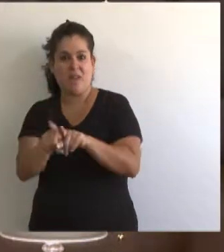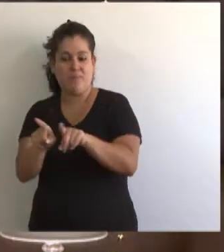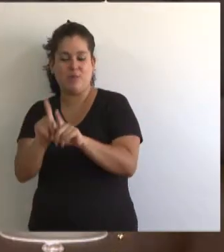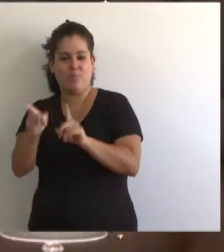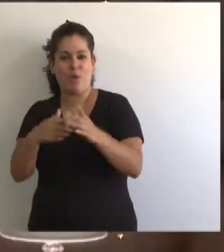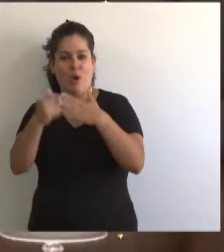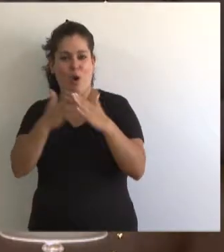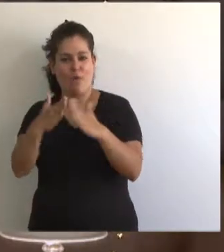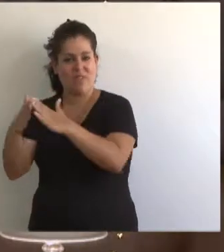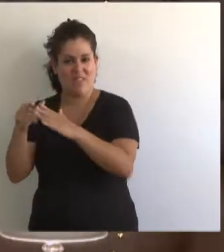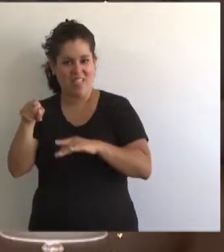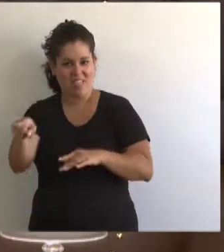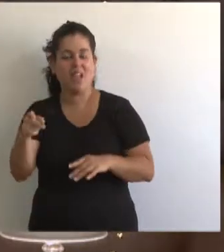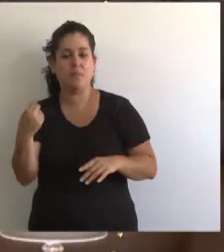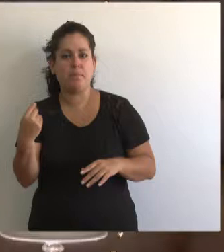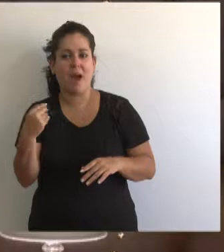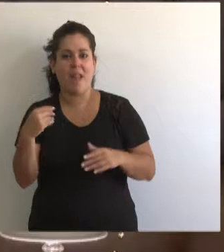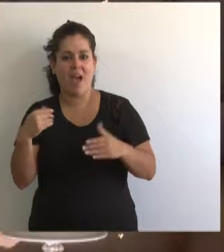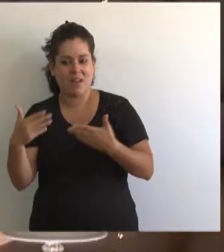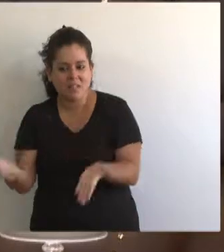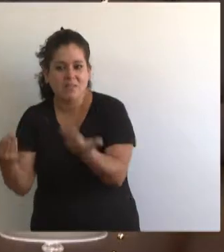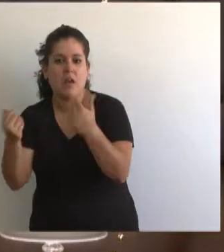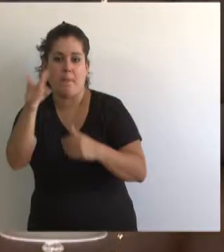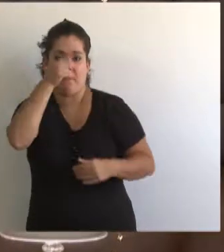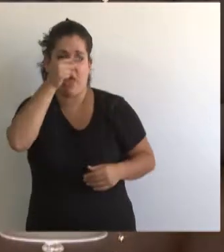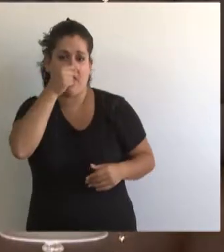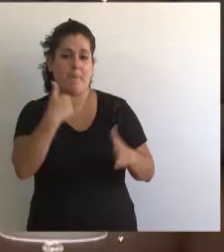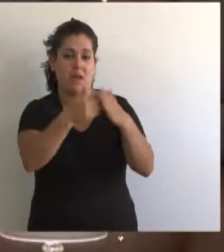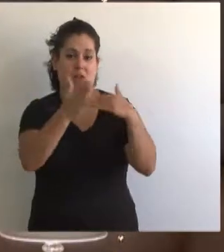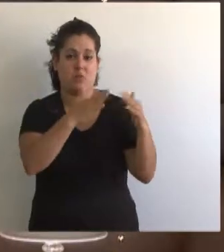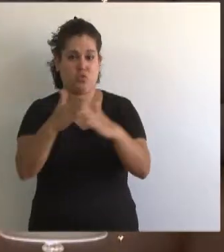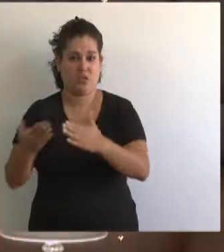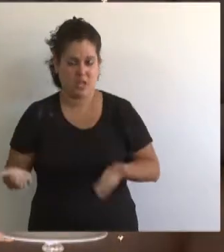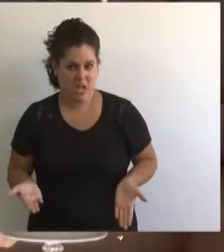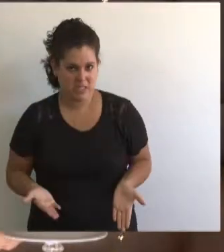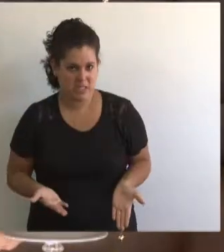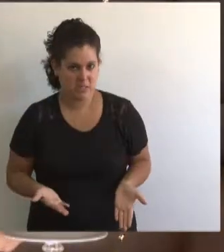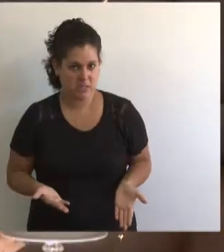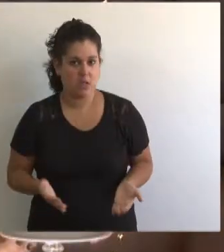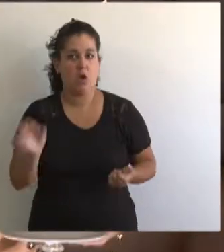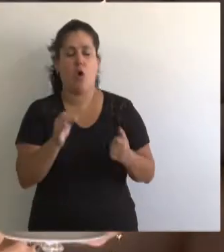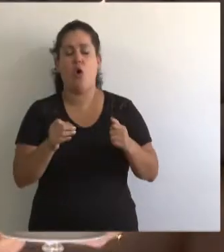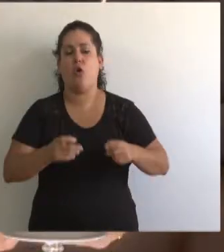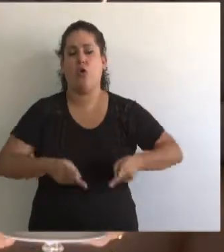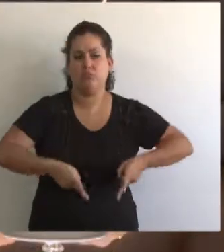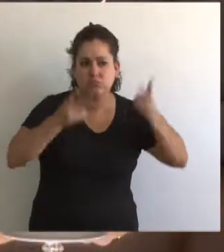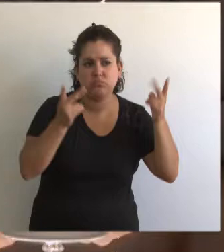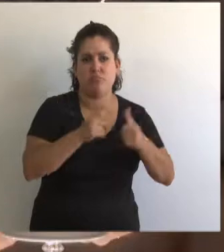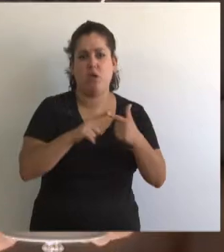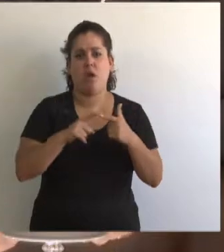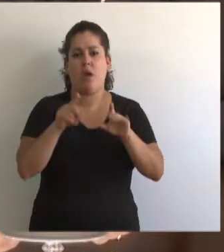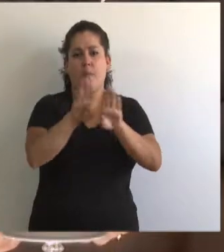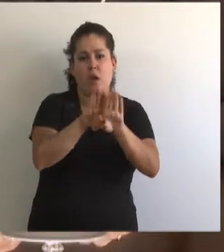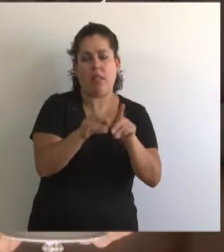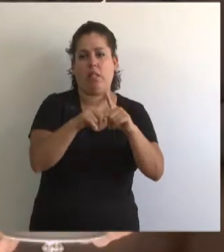una de las provincias como organismo de aplicación para que se incentive el uso de la madera en la construcción de viviendas, las